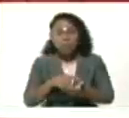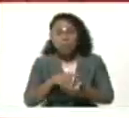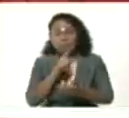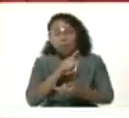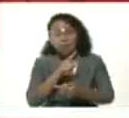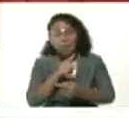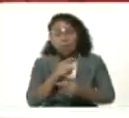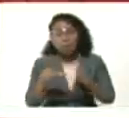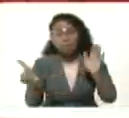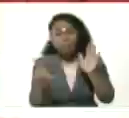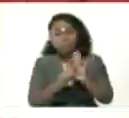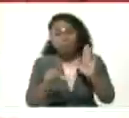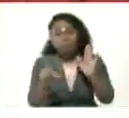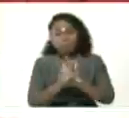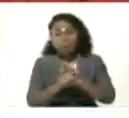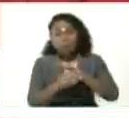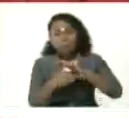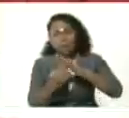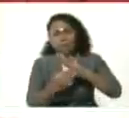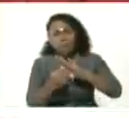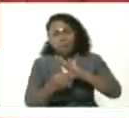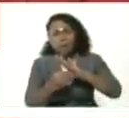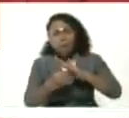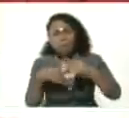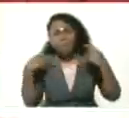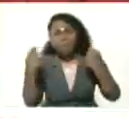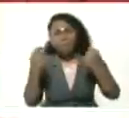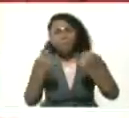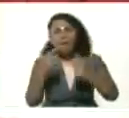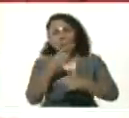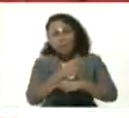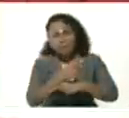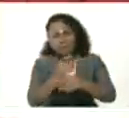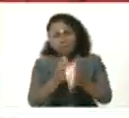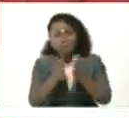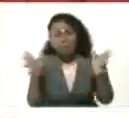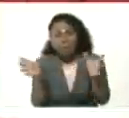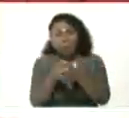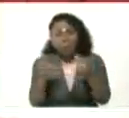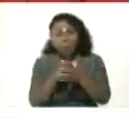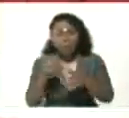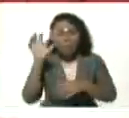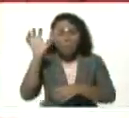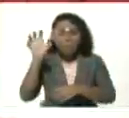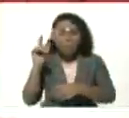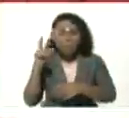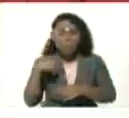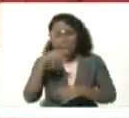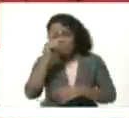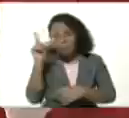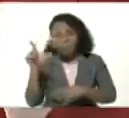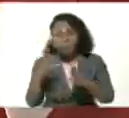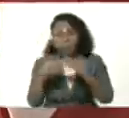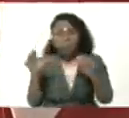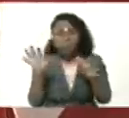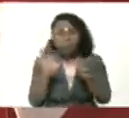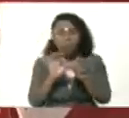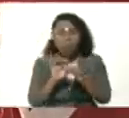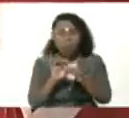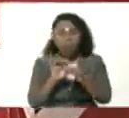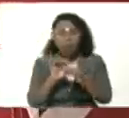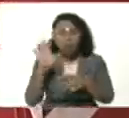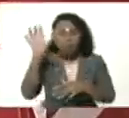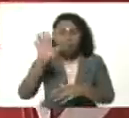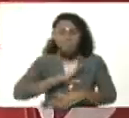con legitimidad y con base popular, los candidatos del gran polo patriótico, del PSUV, todos los partidos aliados de la patria y de